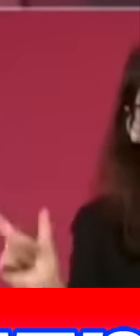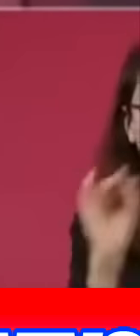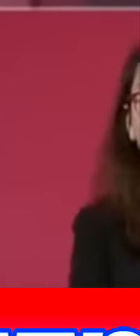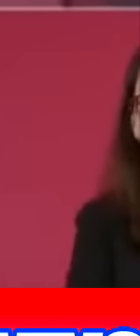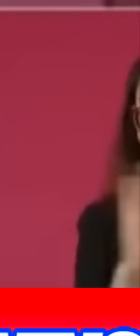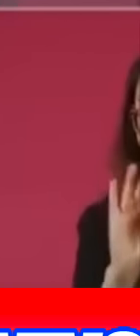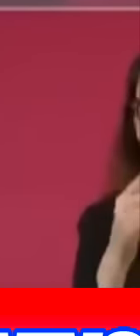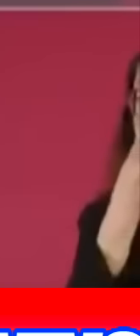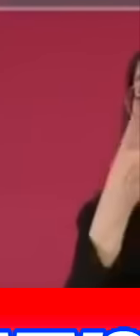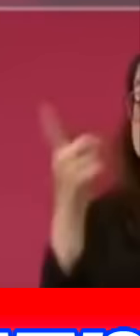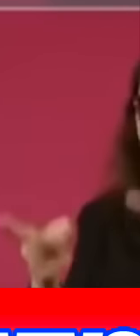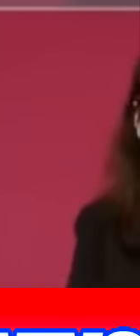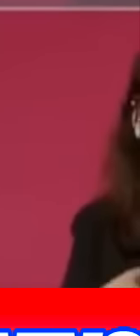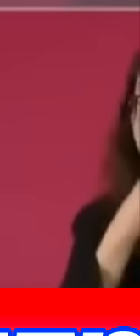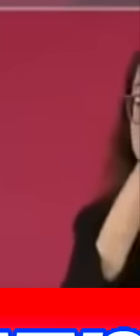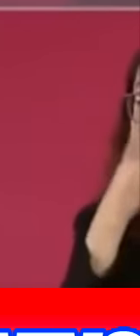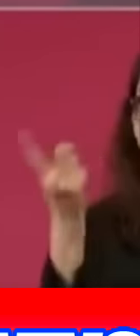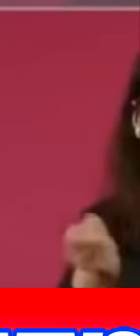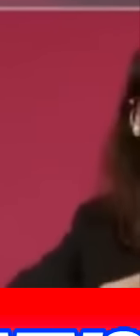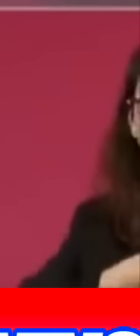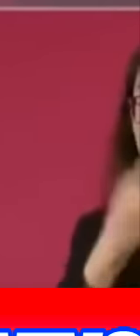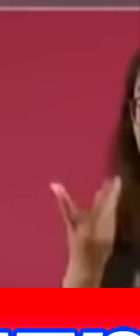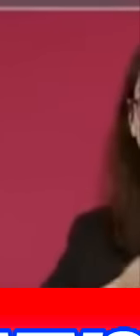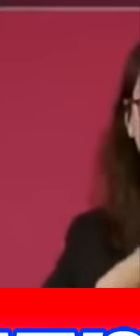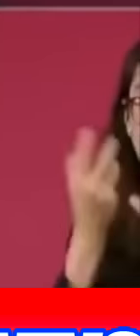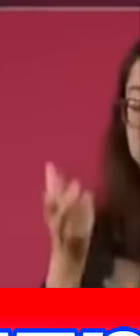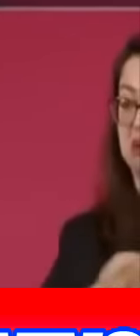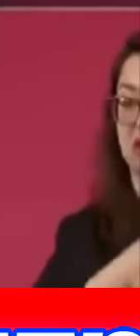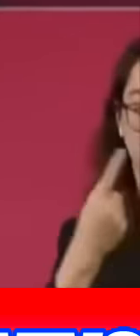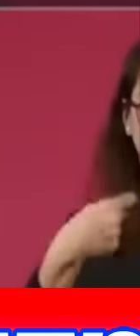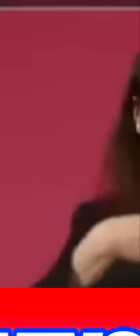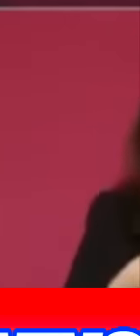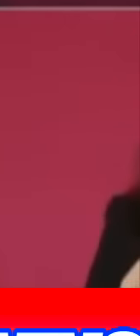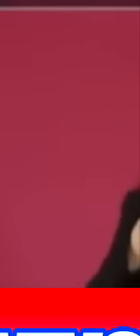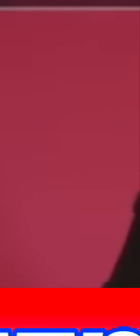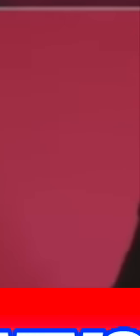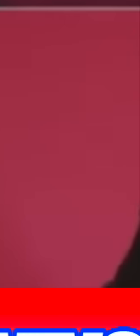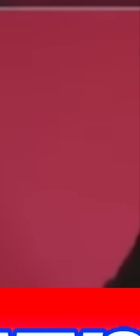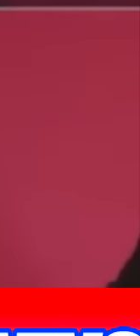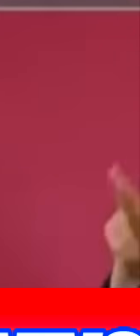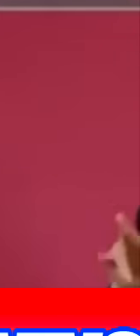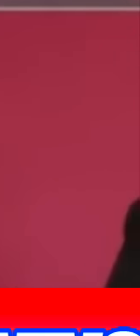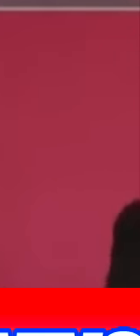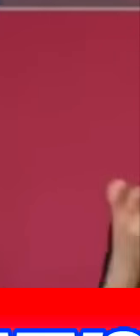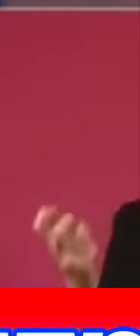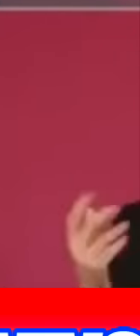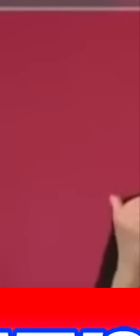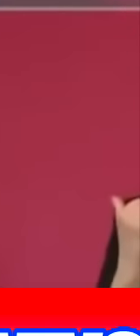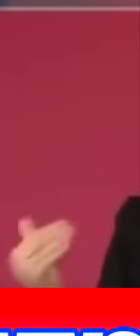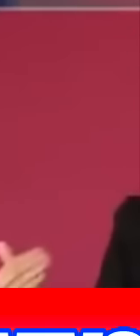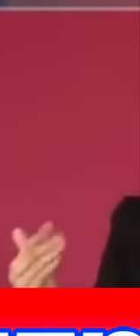qué equitativo, qué justo, ¿no? Qué igualitario, ¿no? Ellos puedan